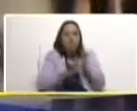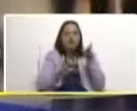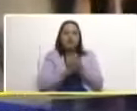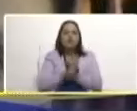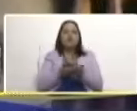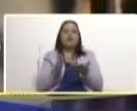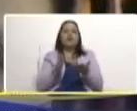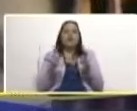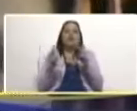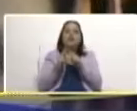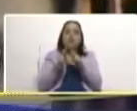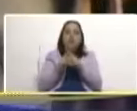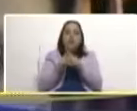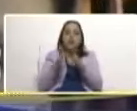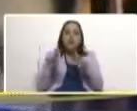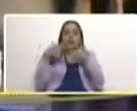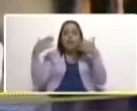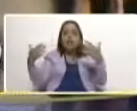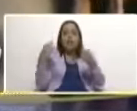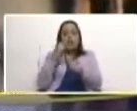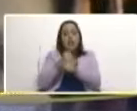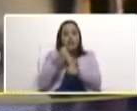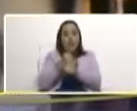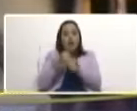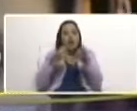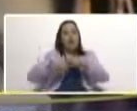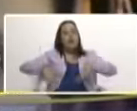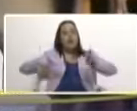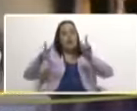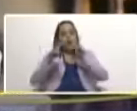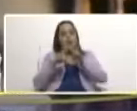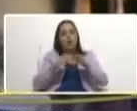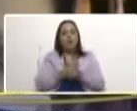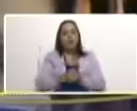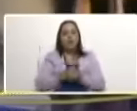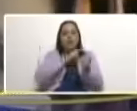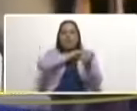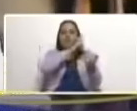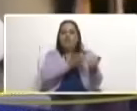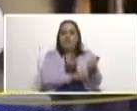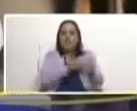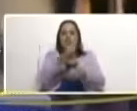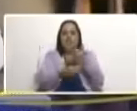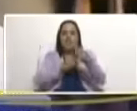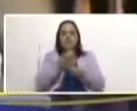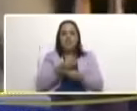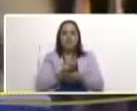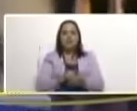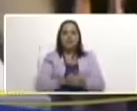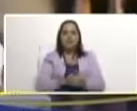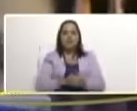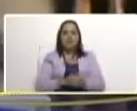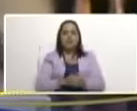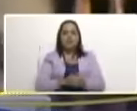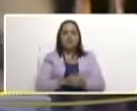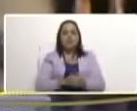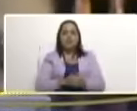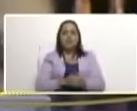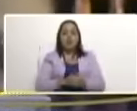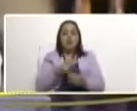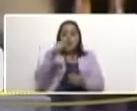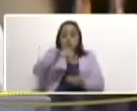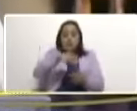conocimiento de las glorias, de los valores, de la fuerza que tenía a nivel local, a nivel